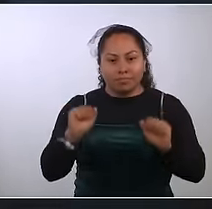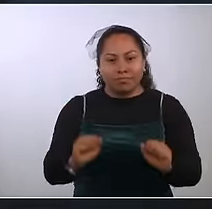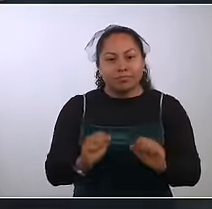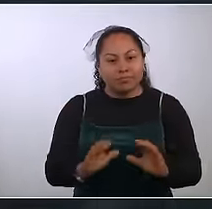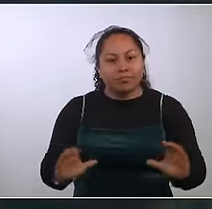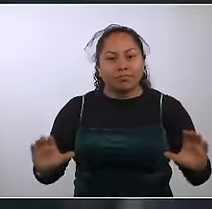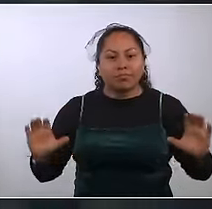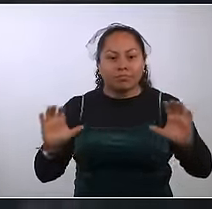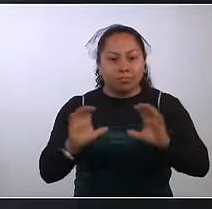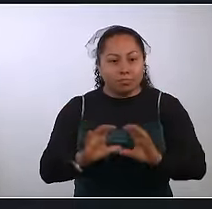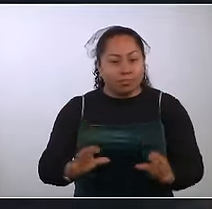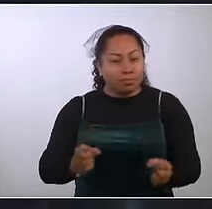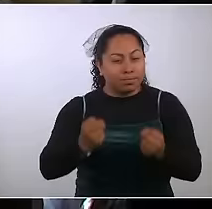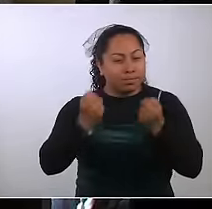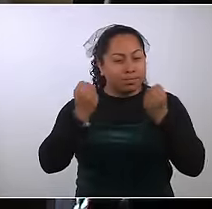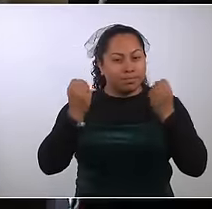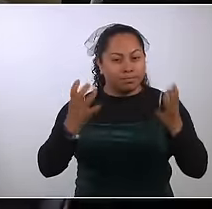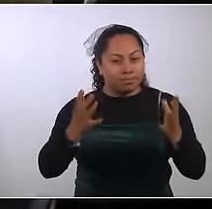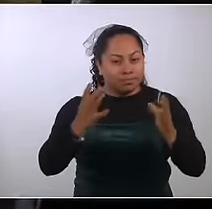mucho más. Está trabajando.